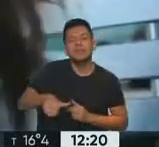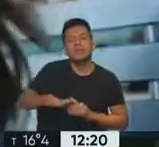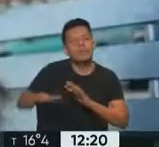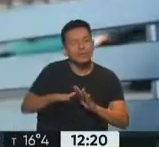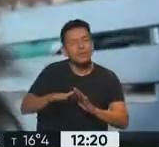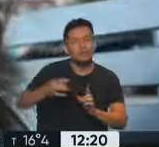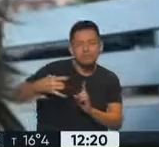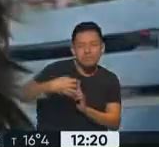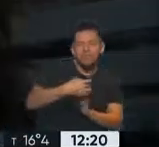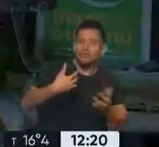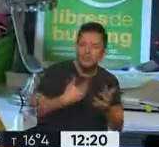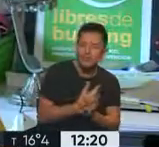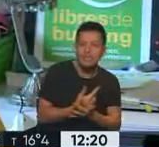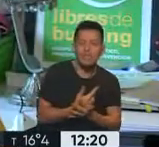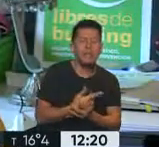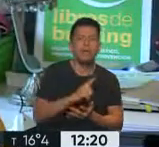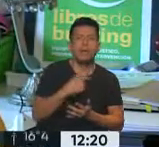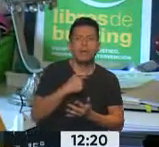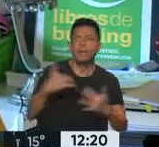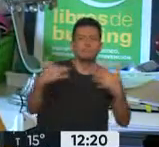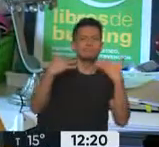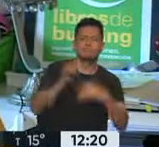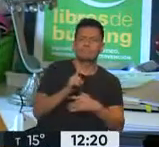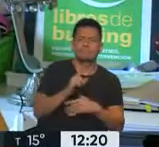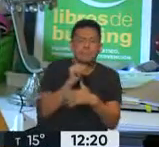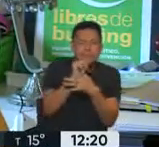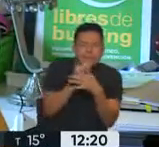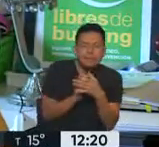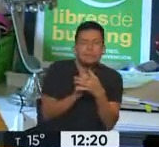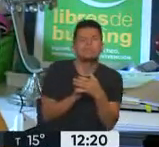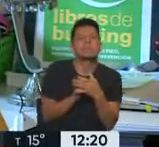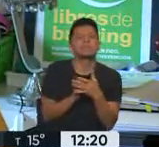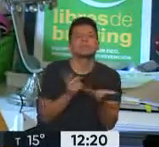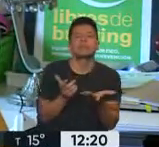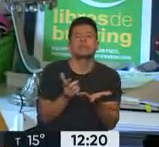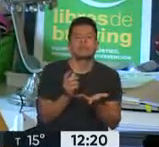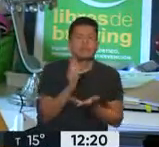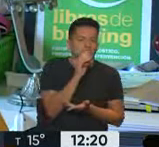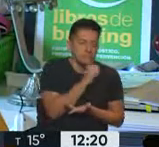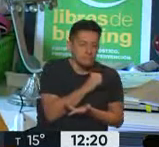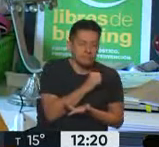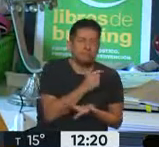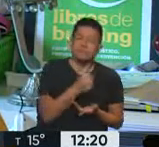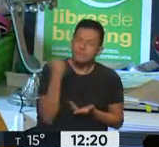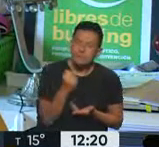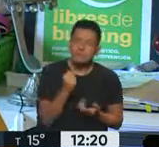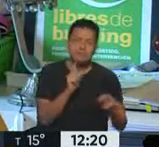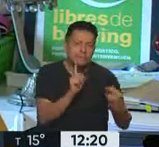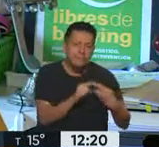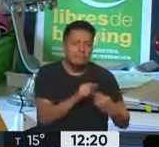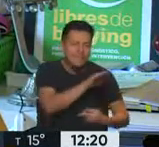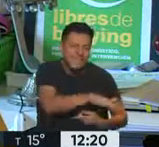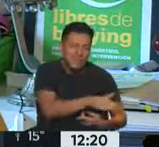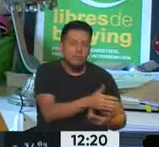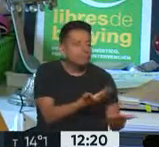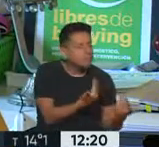de bullying lo que menos quiere es ser expuesto frente a todos los demás. Entonces, confidencialidad, escucha fundamentalmente a ese chico o a